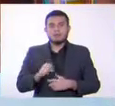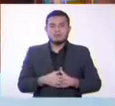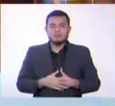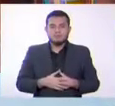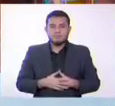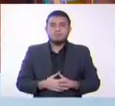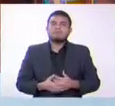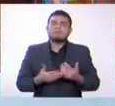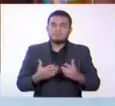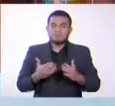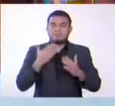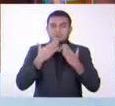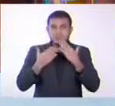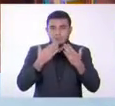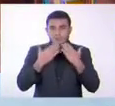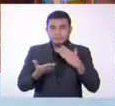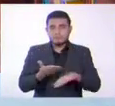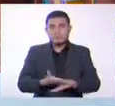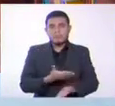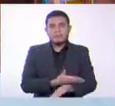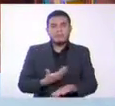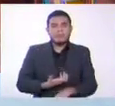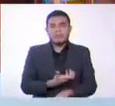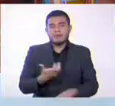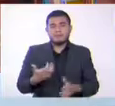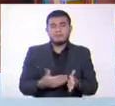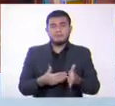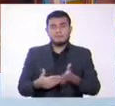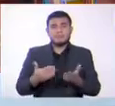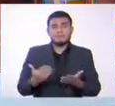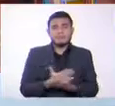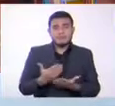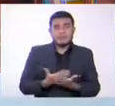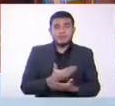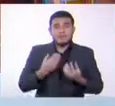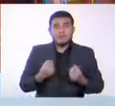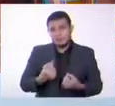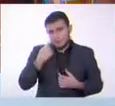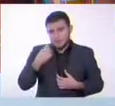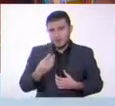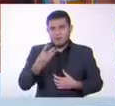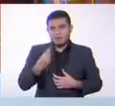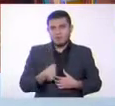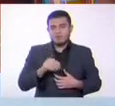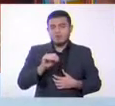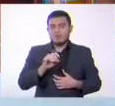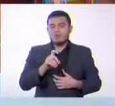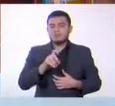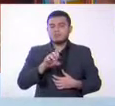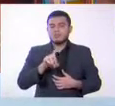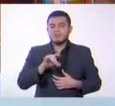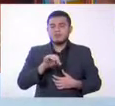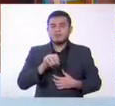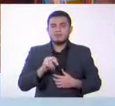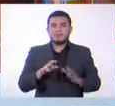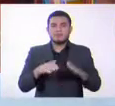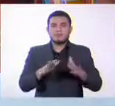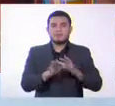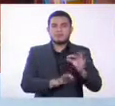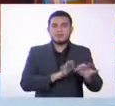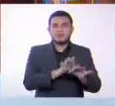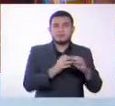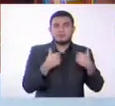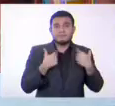Como ya les mencioné, iniciaremos estudiando cómo determinar el número de oxidación que los átomos adquieren